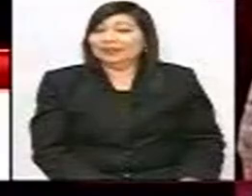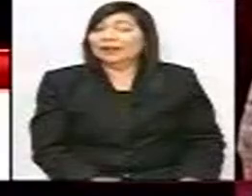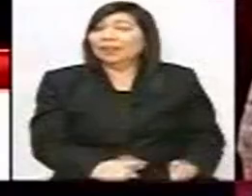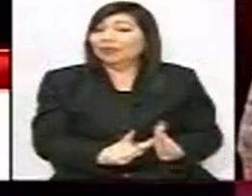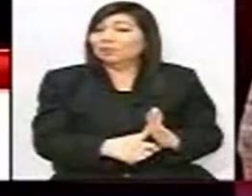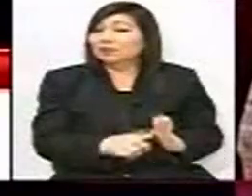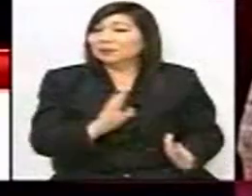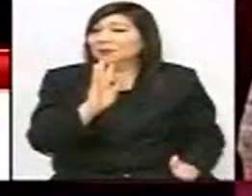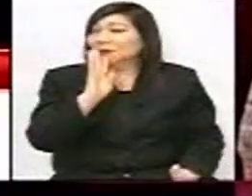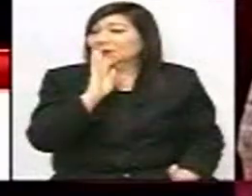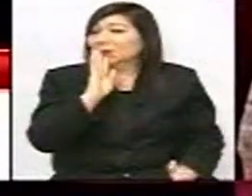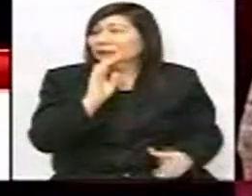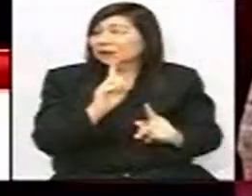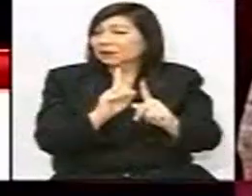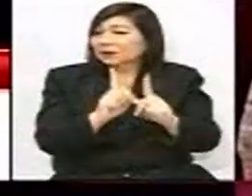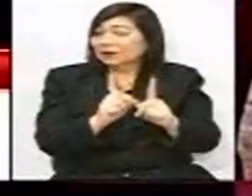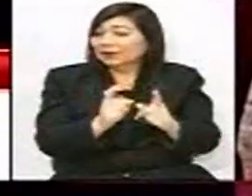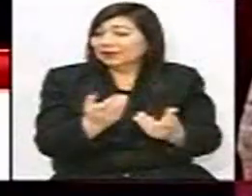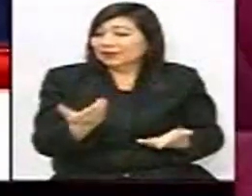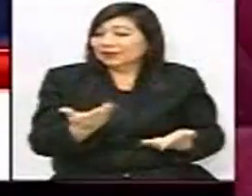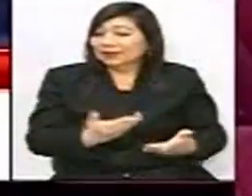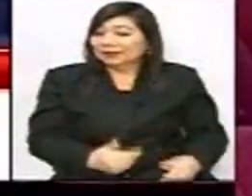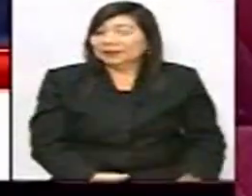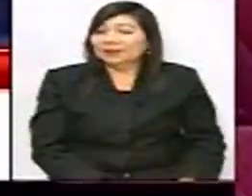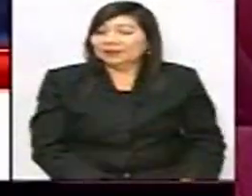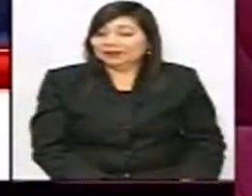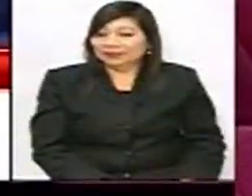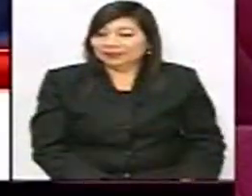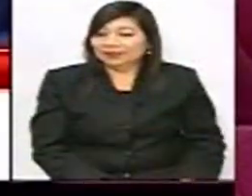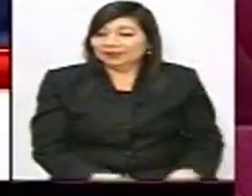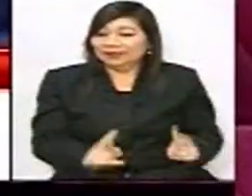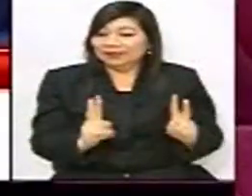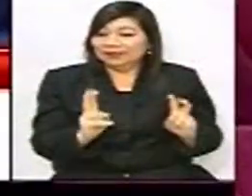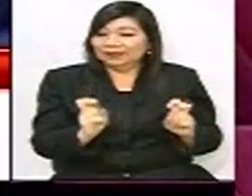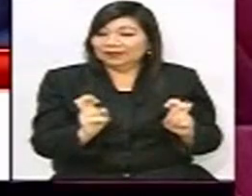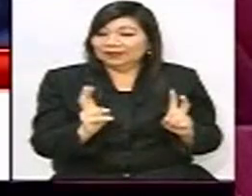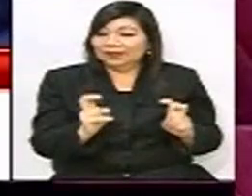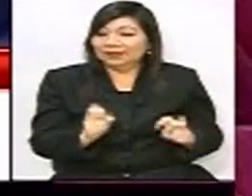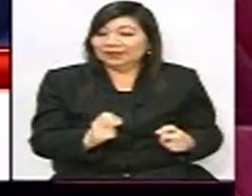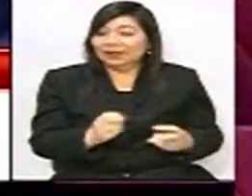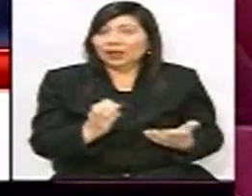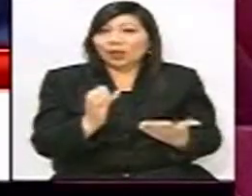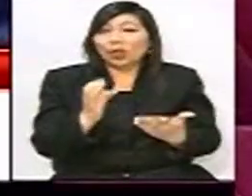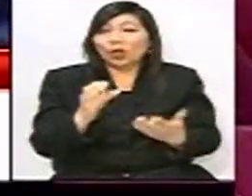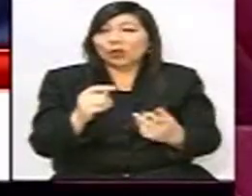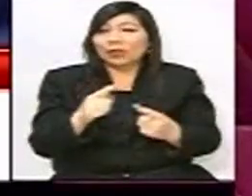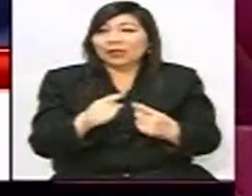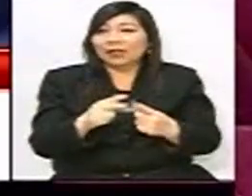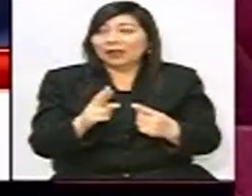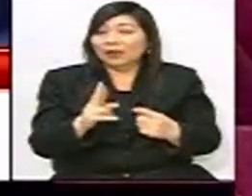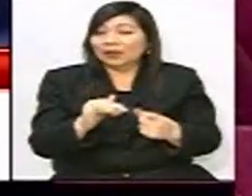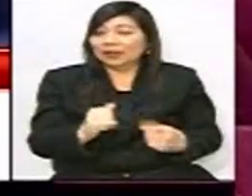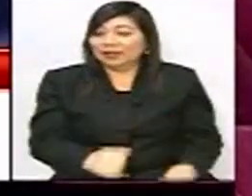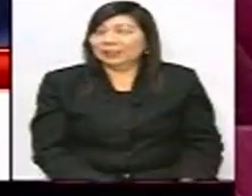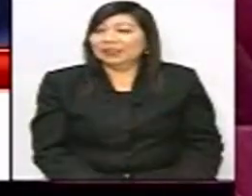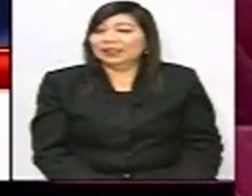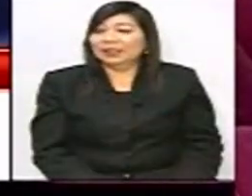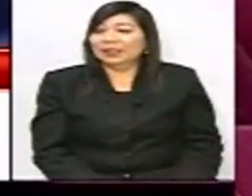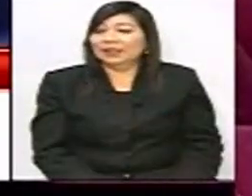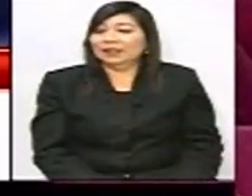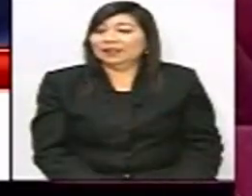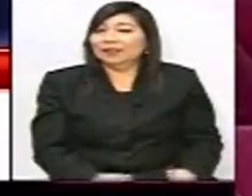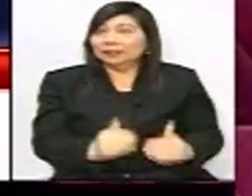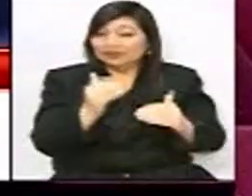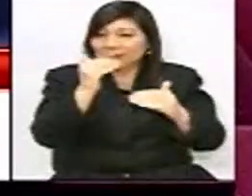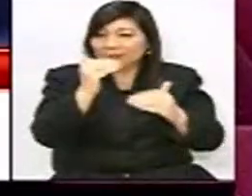ha cuestionado, digamos, o se nos ha comentado el tema de la Contraloría. Lo que quiero señalar al respecto es que el